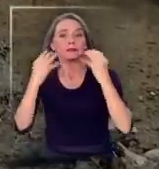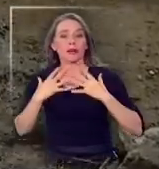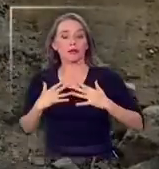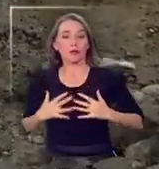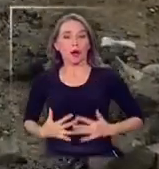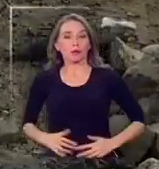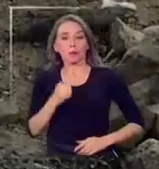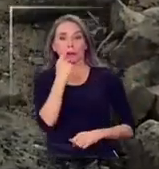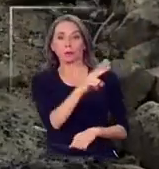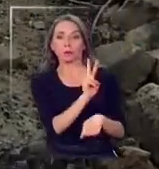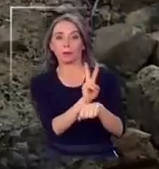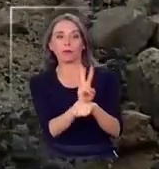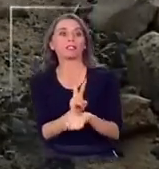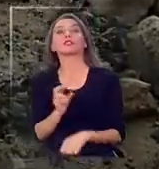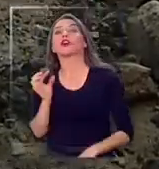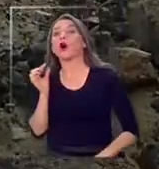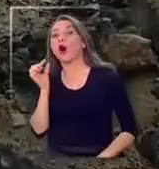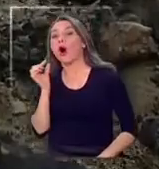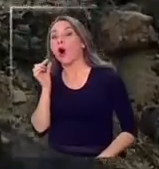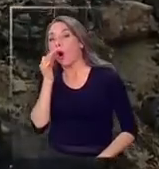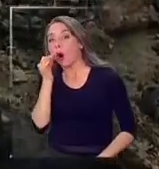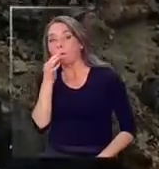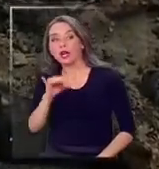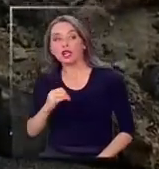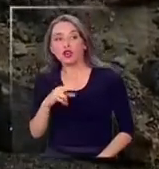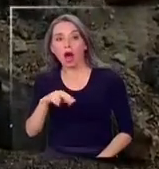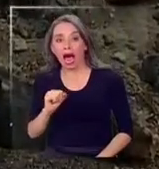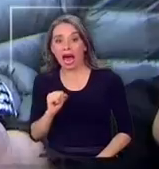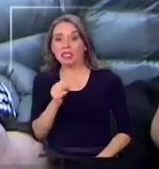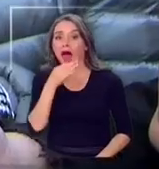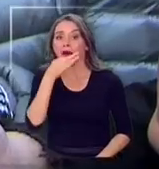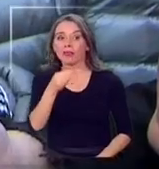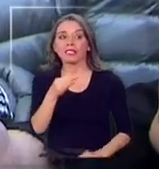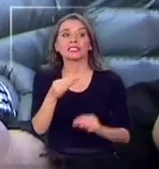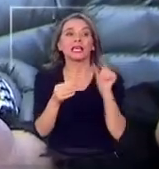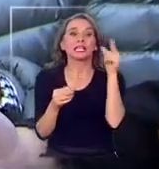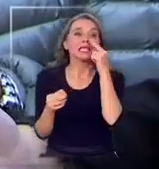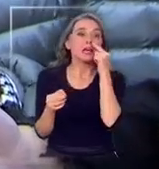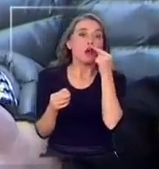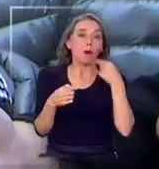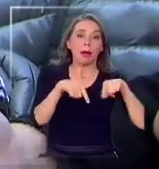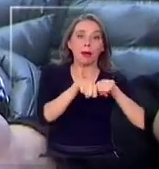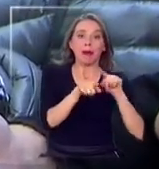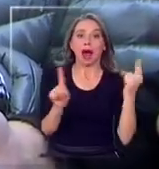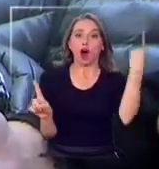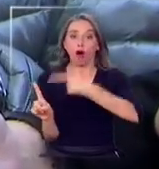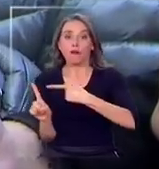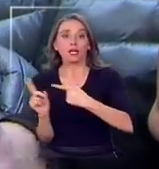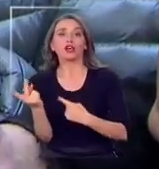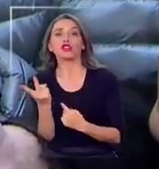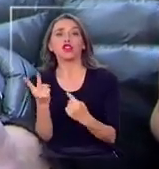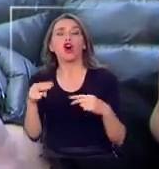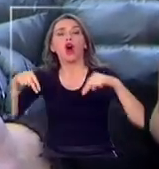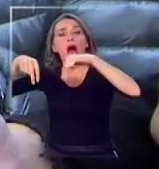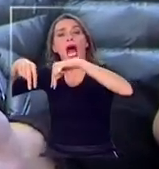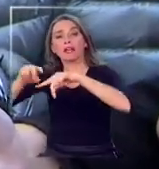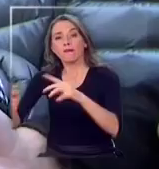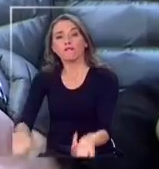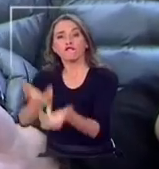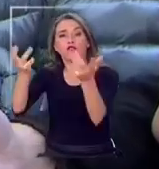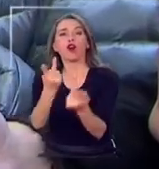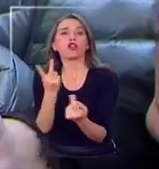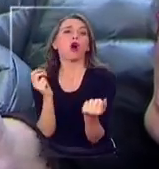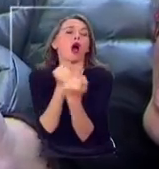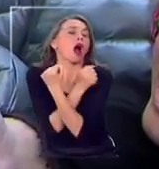cuerpo del profesor. Joana, en un momento se dicen que está obligada, al contrario, se abrazan, se besan, y